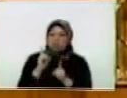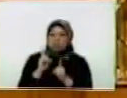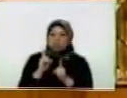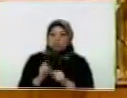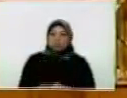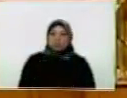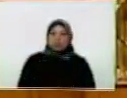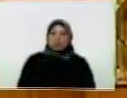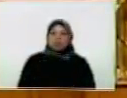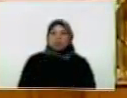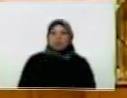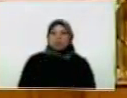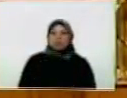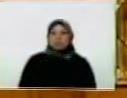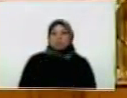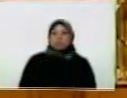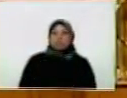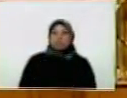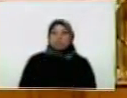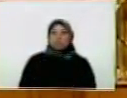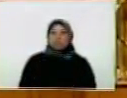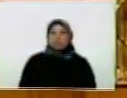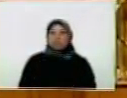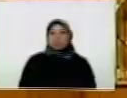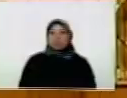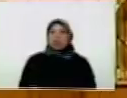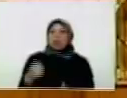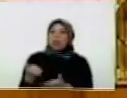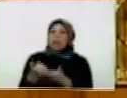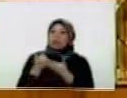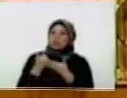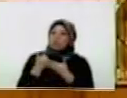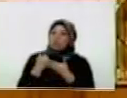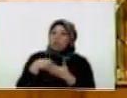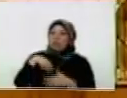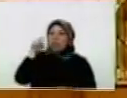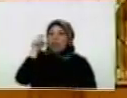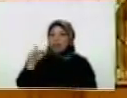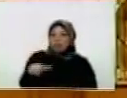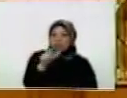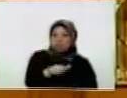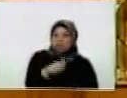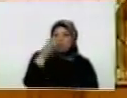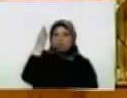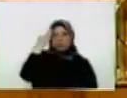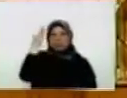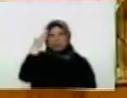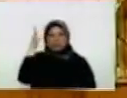en ayudar a que aclaremos al pueblo, a evidenciar lo que estamos viviendo actualmente.